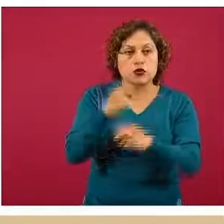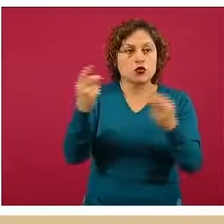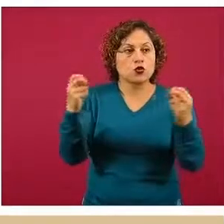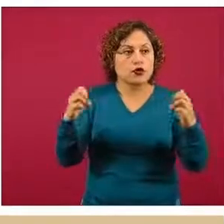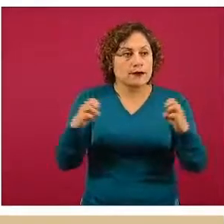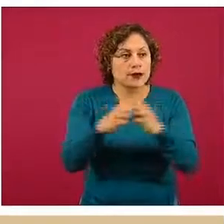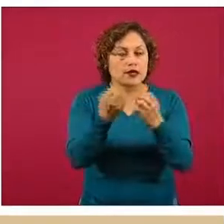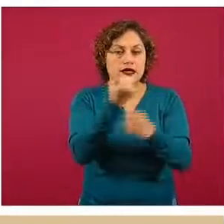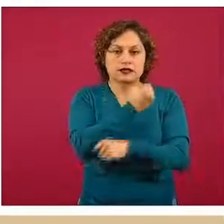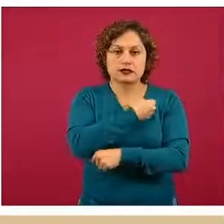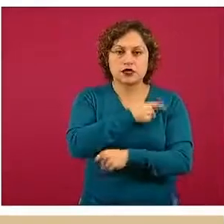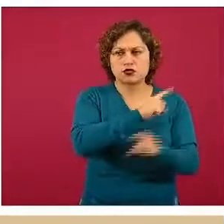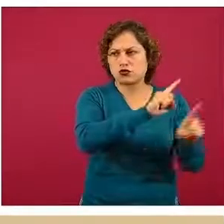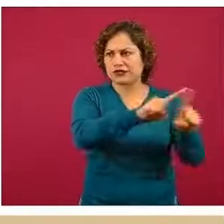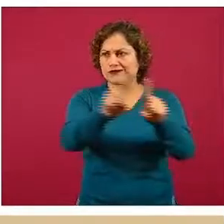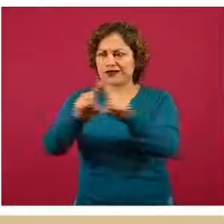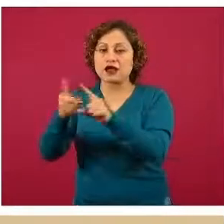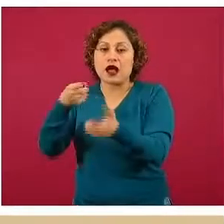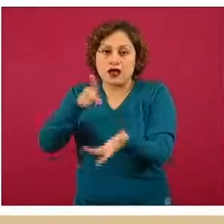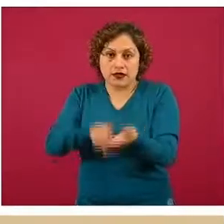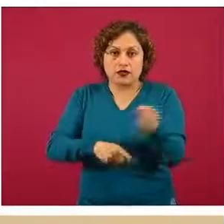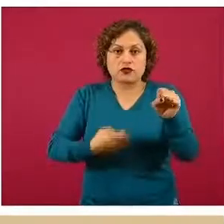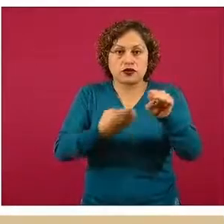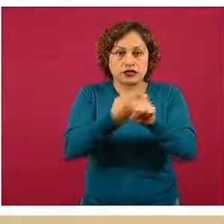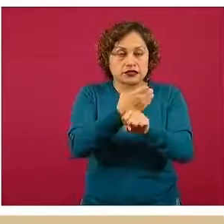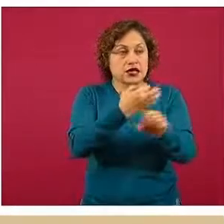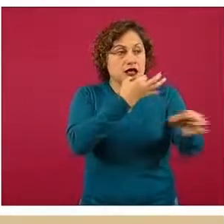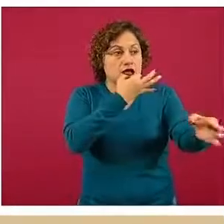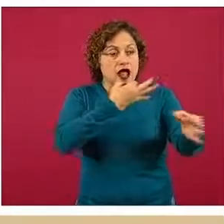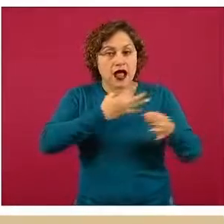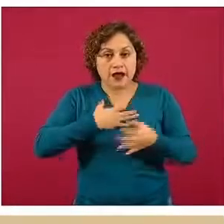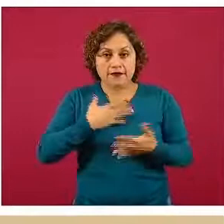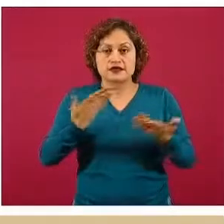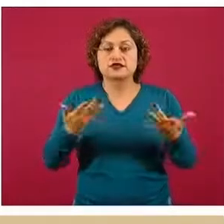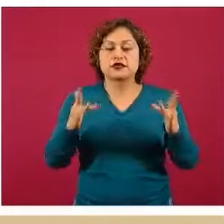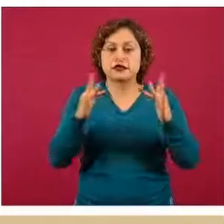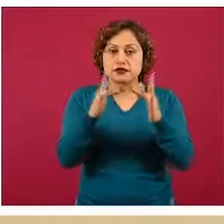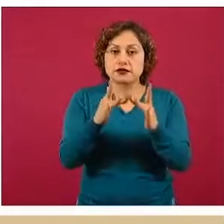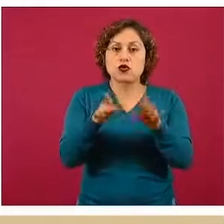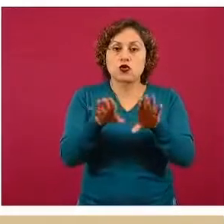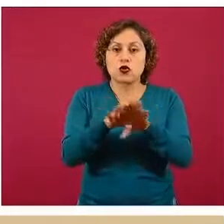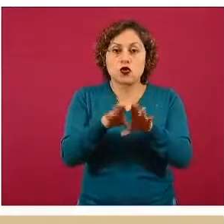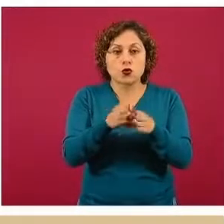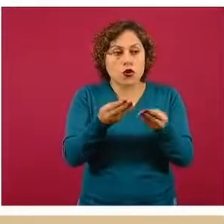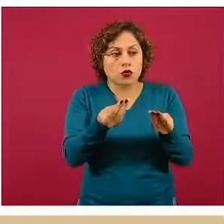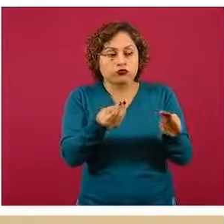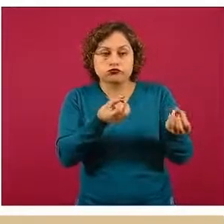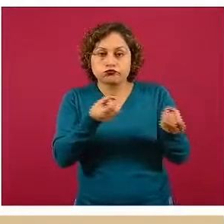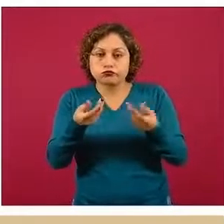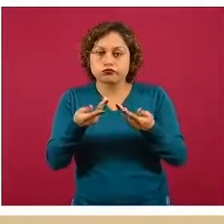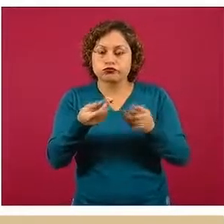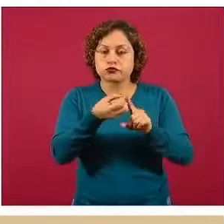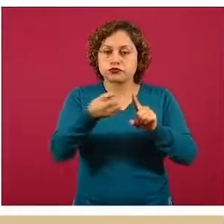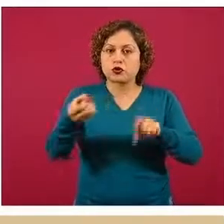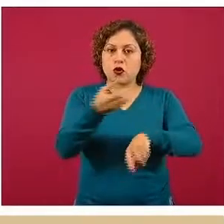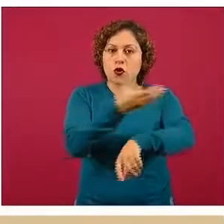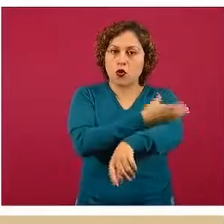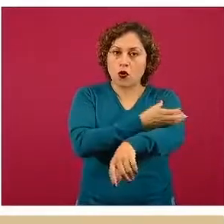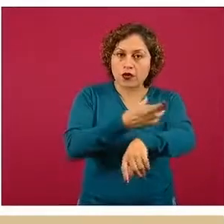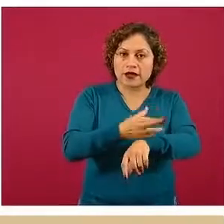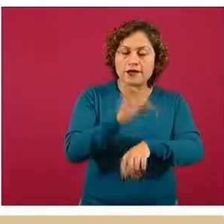cada una de las entidades para, a través de esta regulación y coordinación, poder